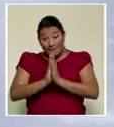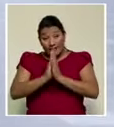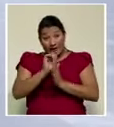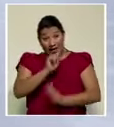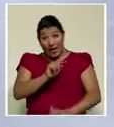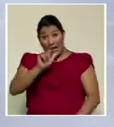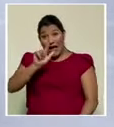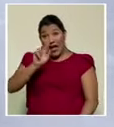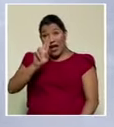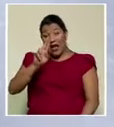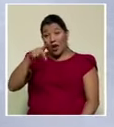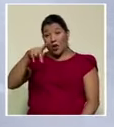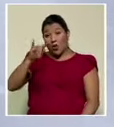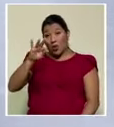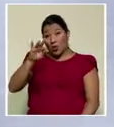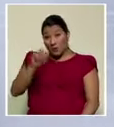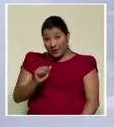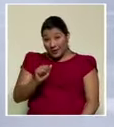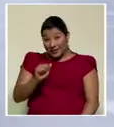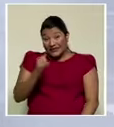que me aceptara ser